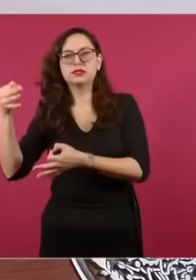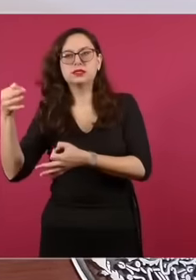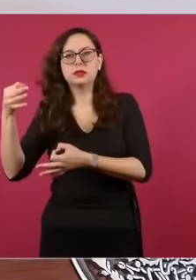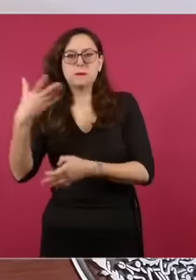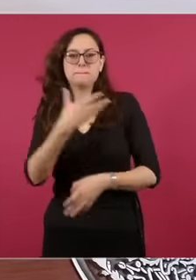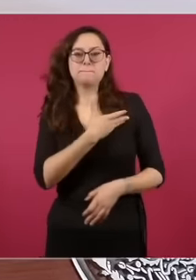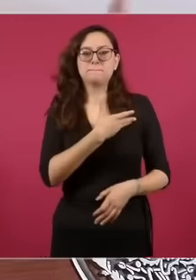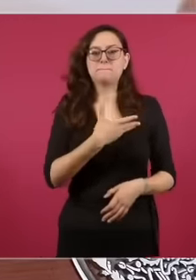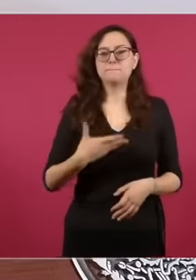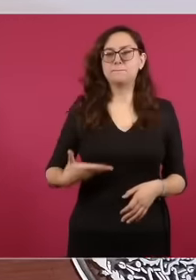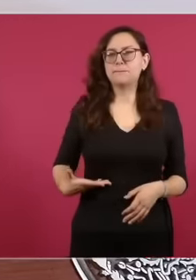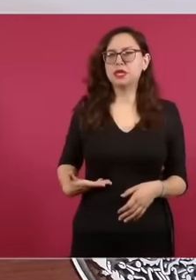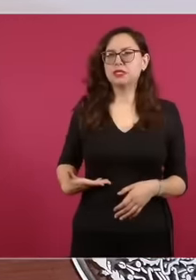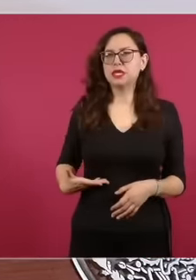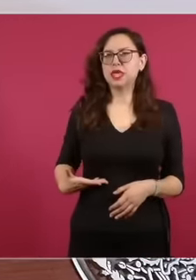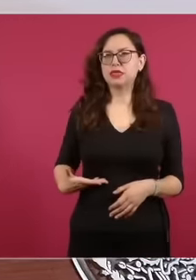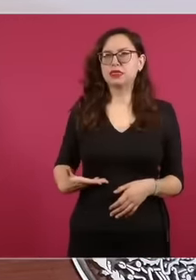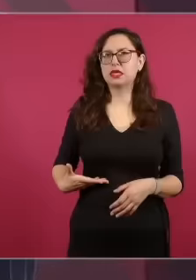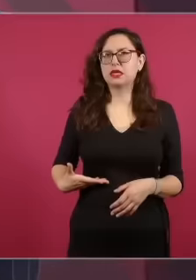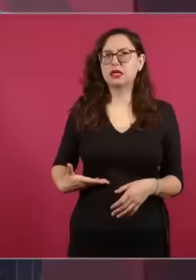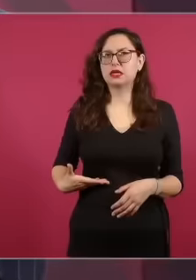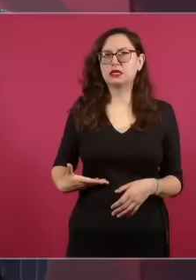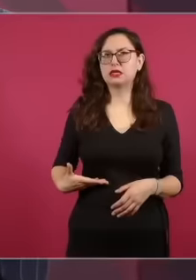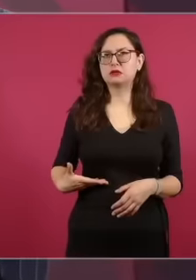¿Y por qué al presidente se le elige?